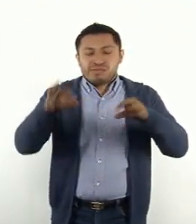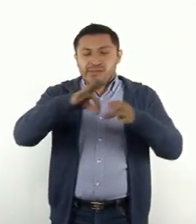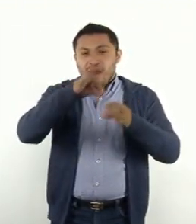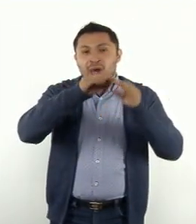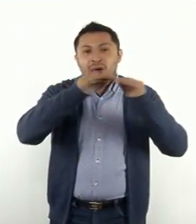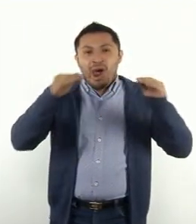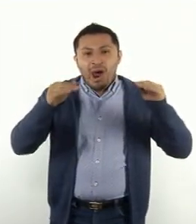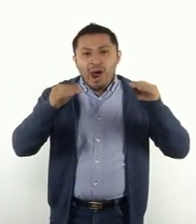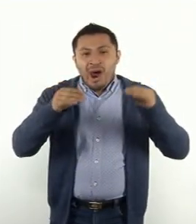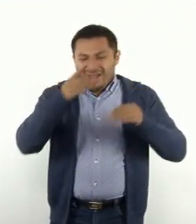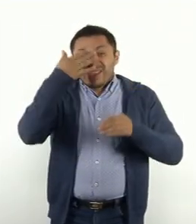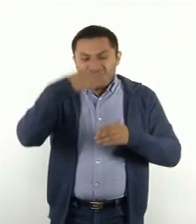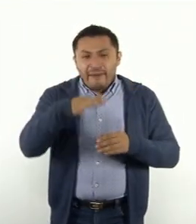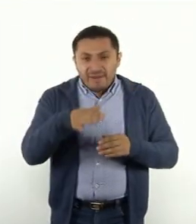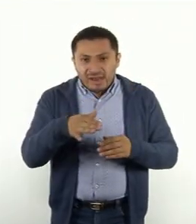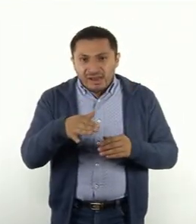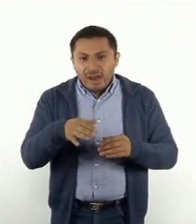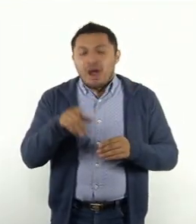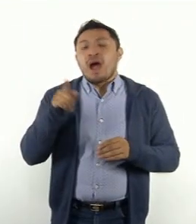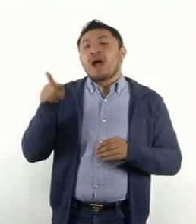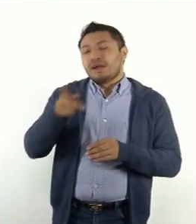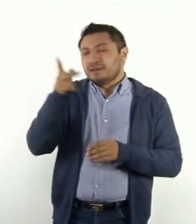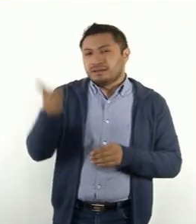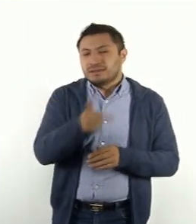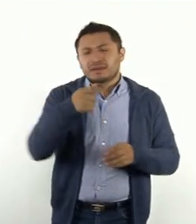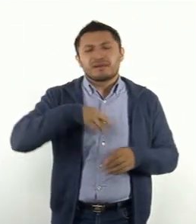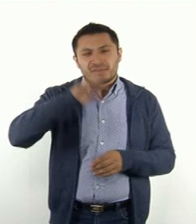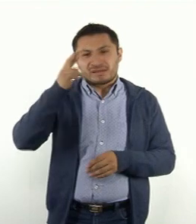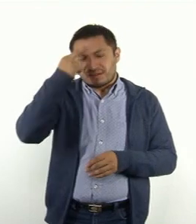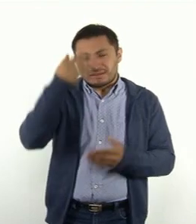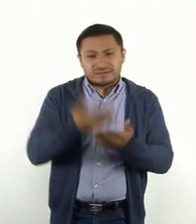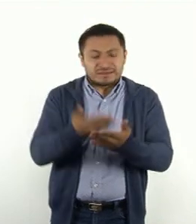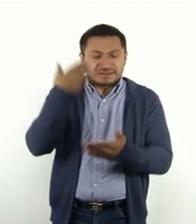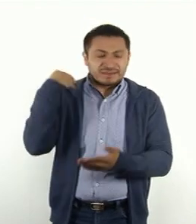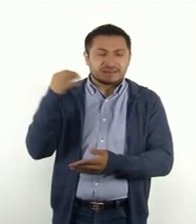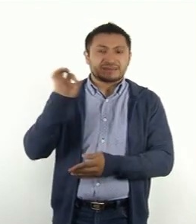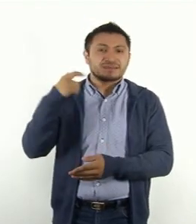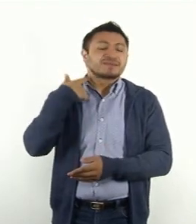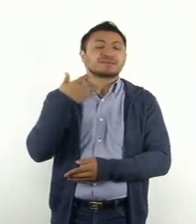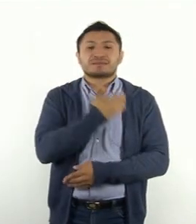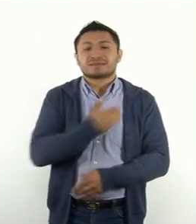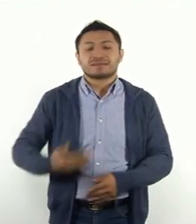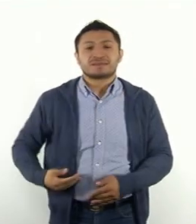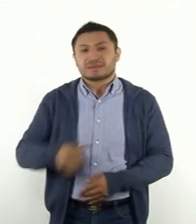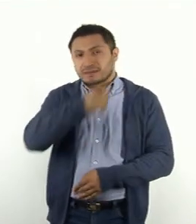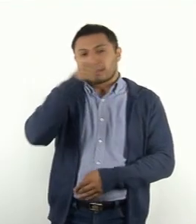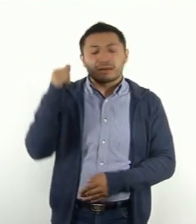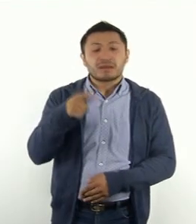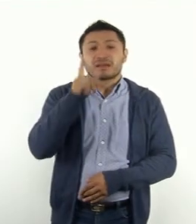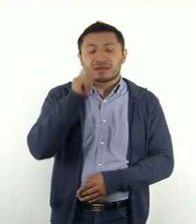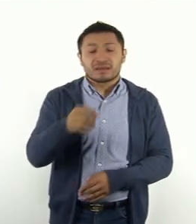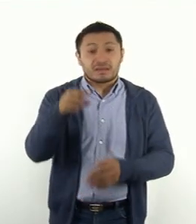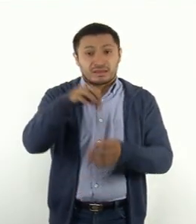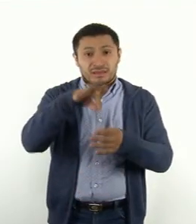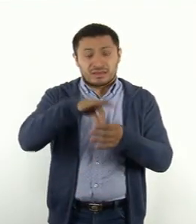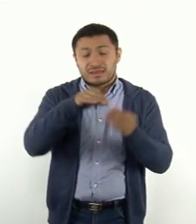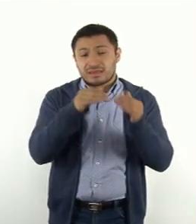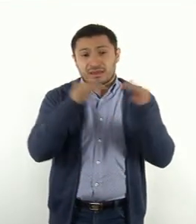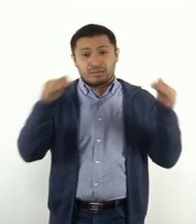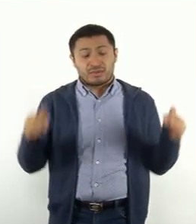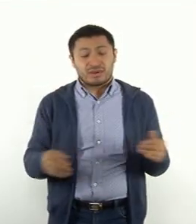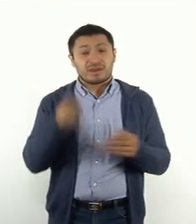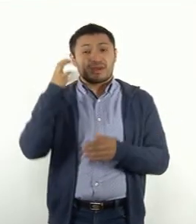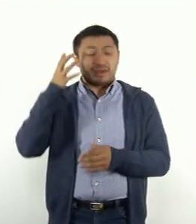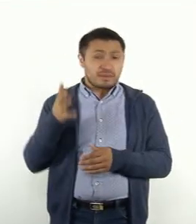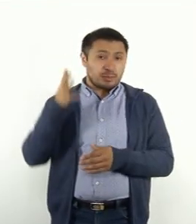Tu segunda pregunta me recordó la frase del presidente Benito Juárez, que dice: la democracia es el